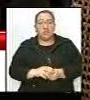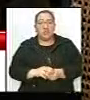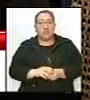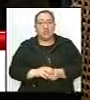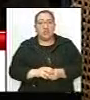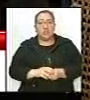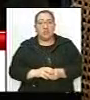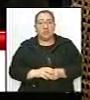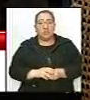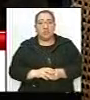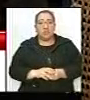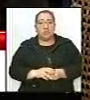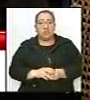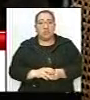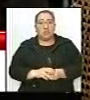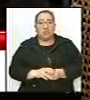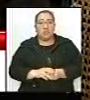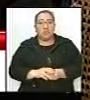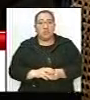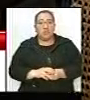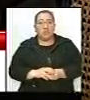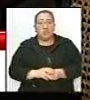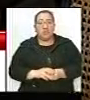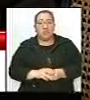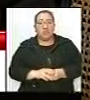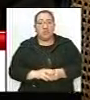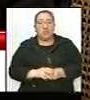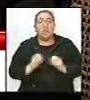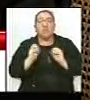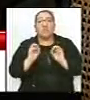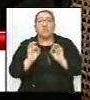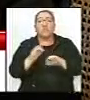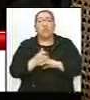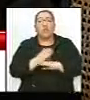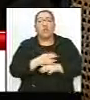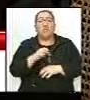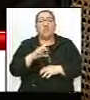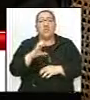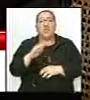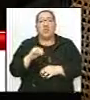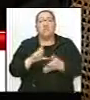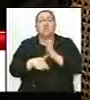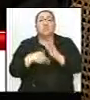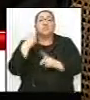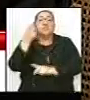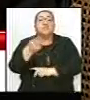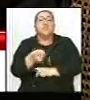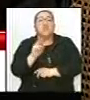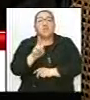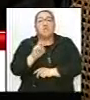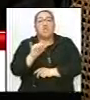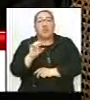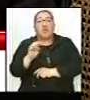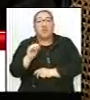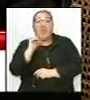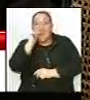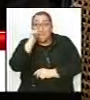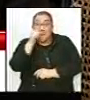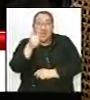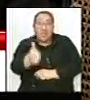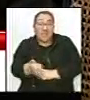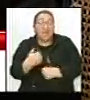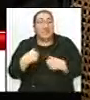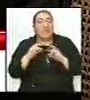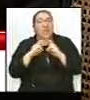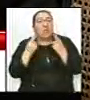en las mismas instalaciones de la PCM. Un mes después estuvimos en el BRAE. Ahora, mañana tenemos